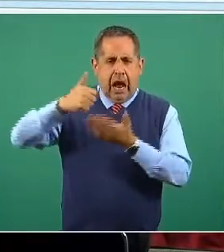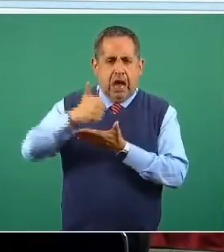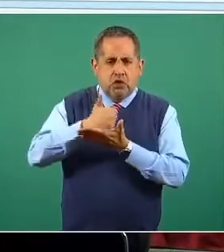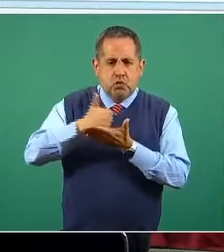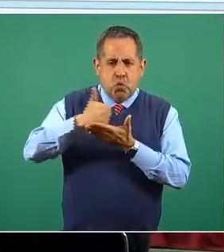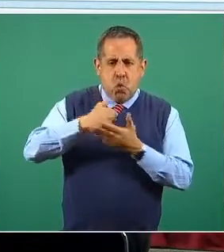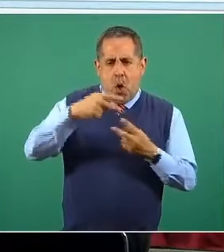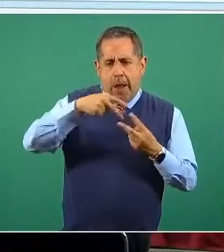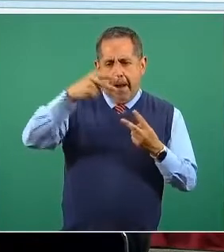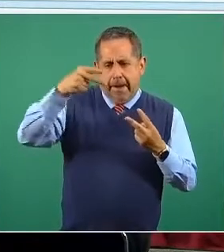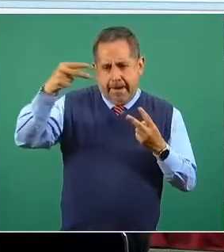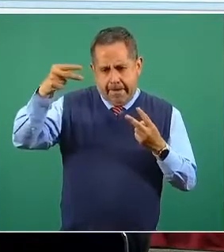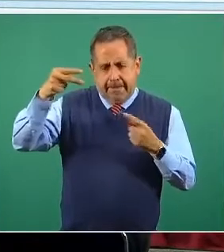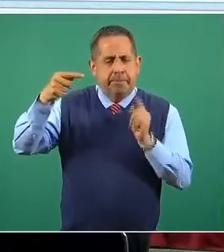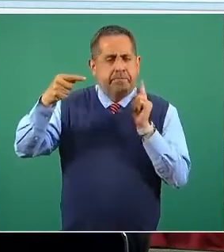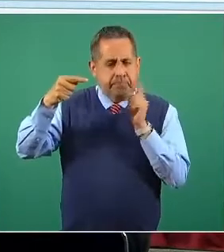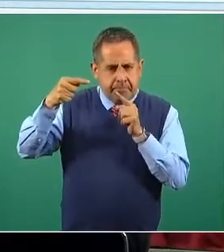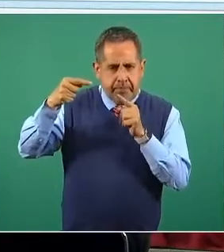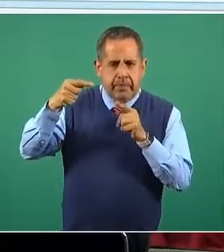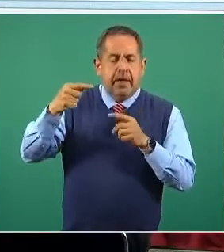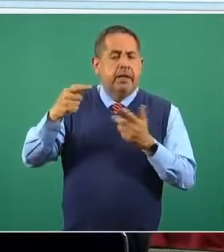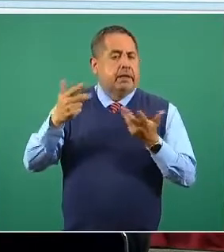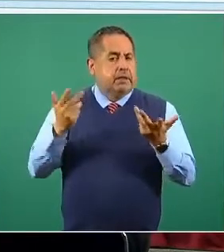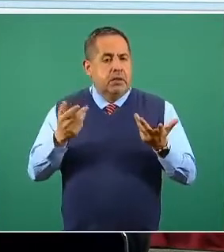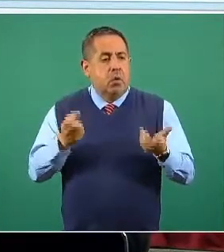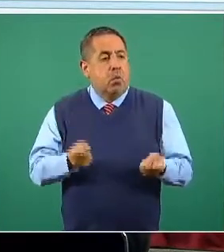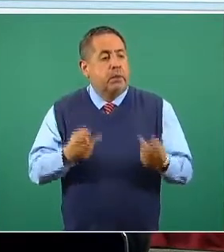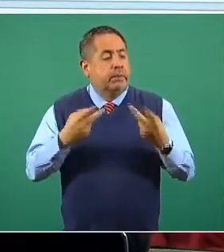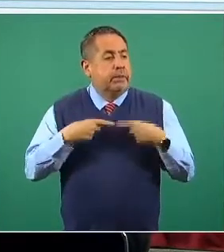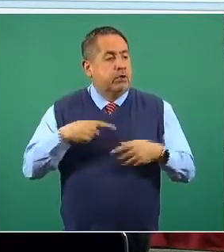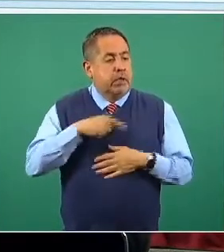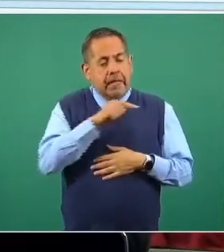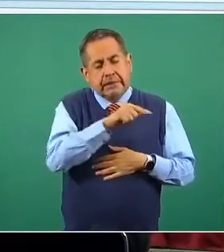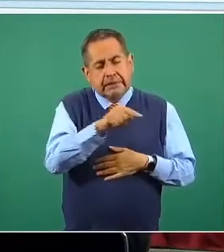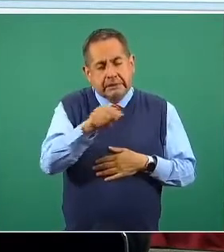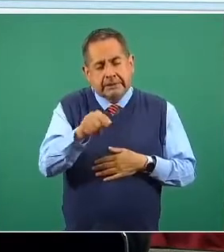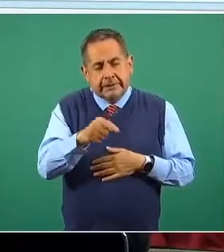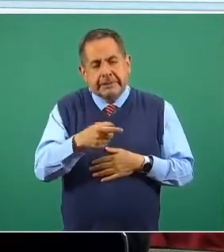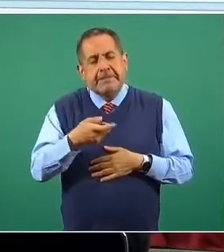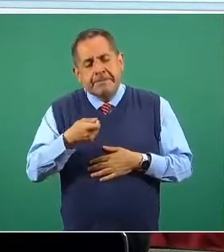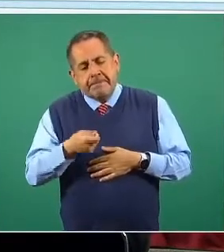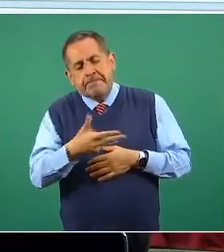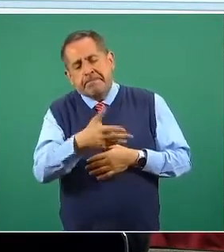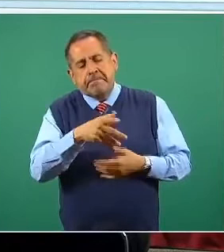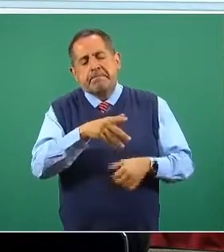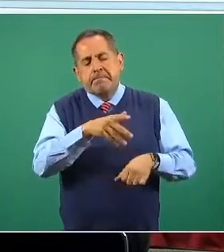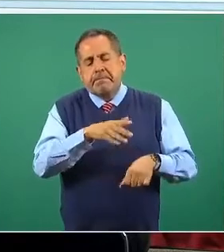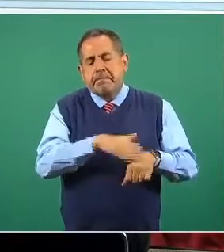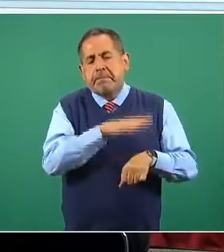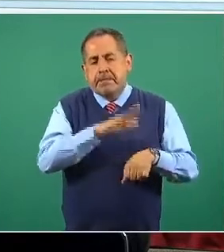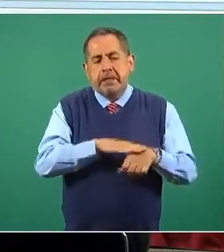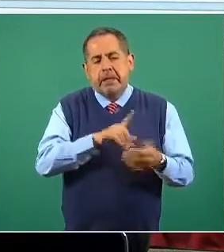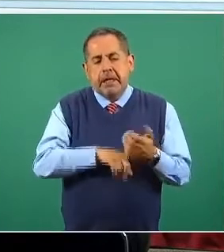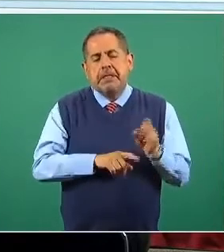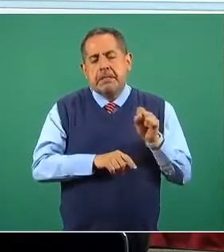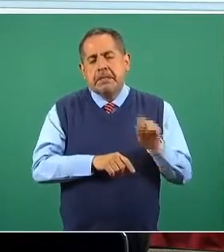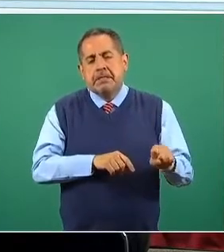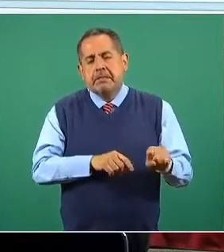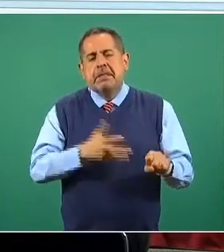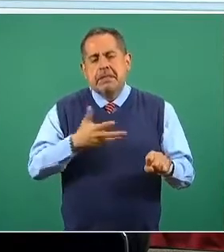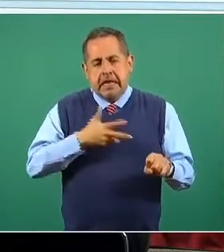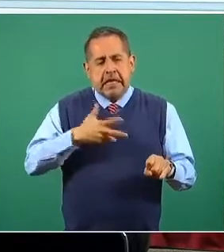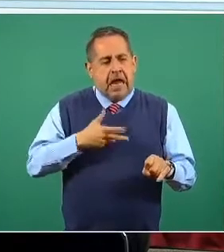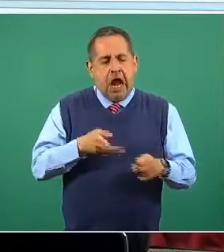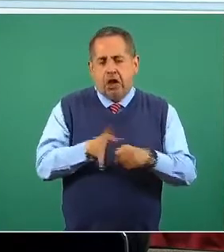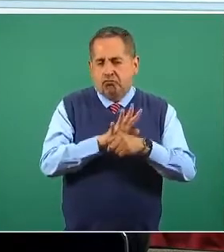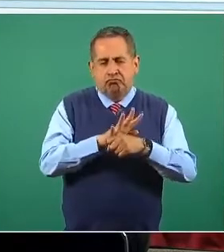precisamente representamos las personas que en su momento han sido clasificadas y estamos estimando sean casos